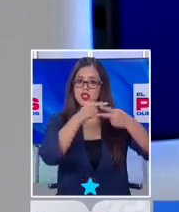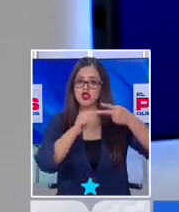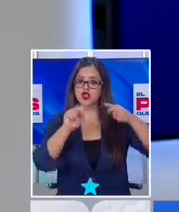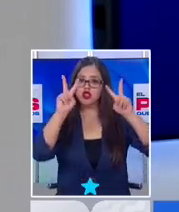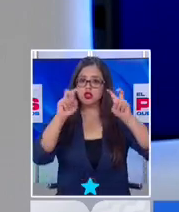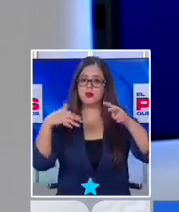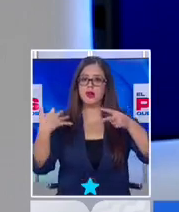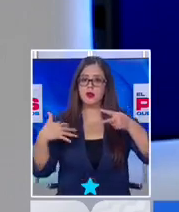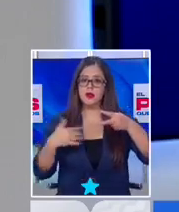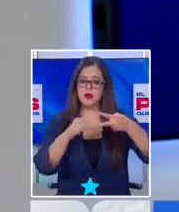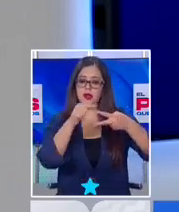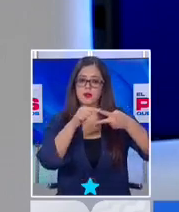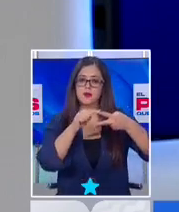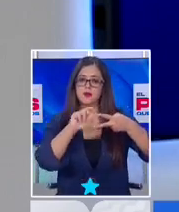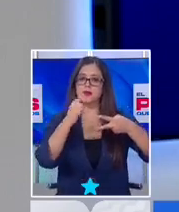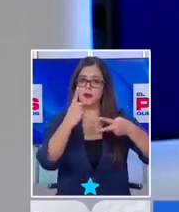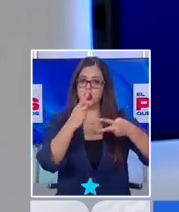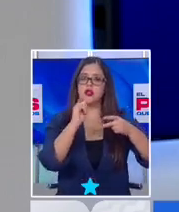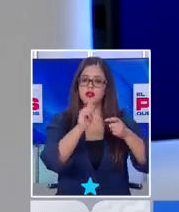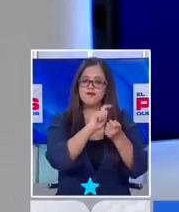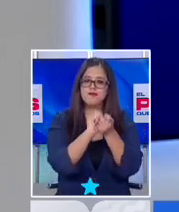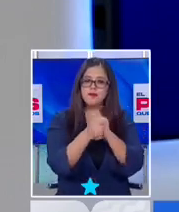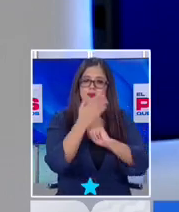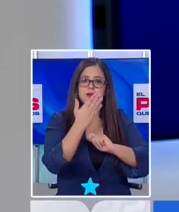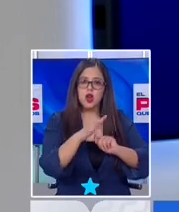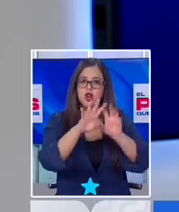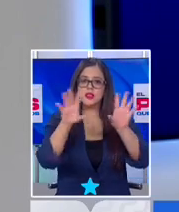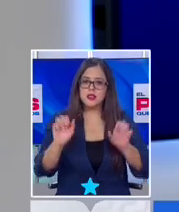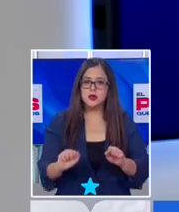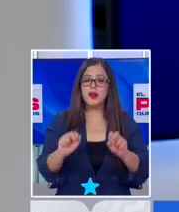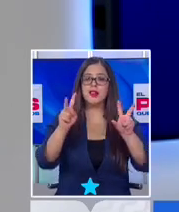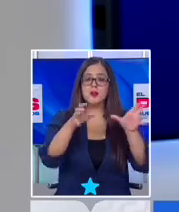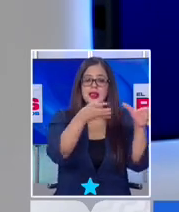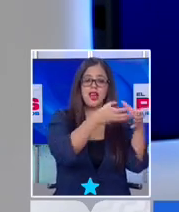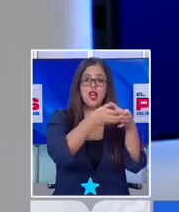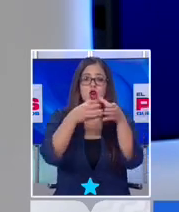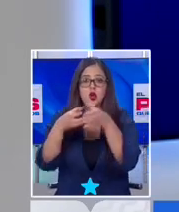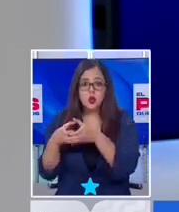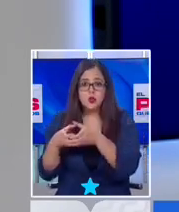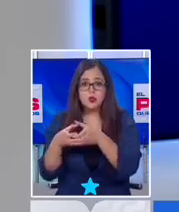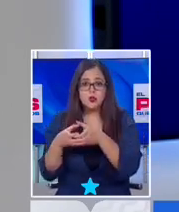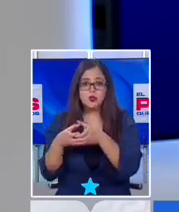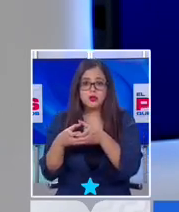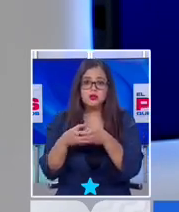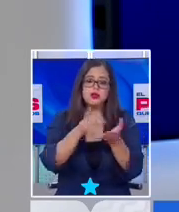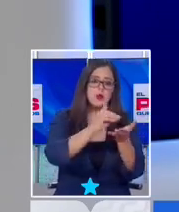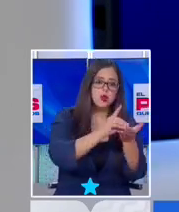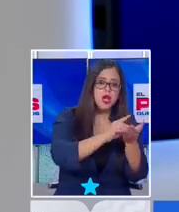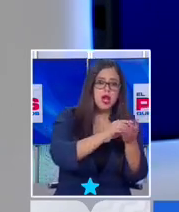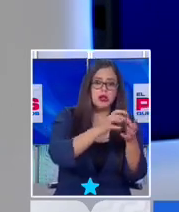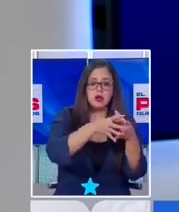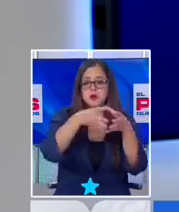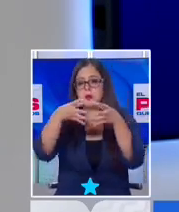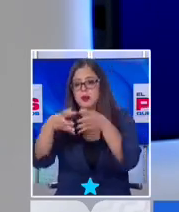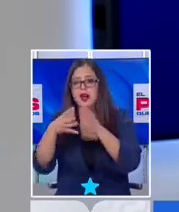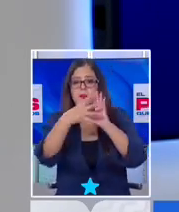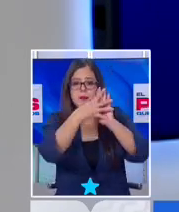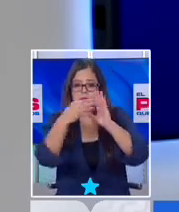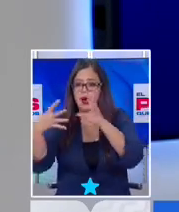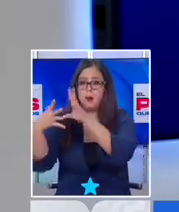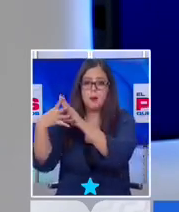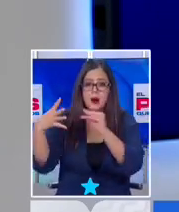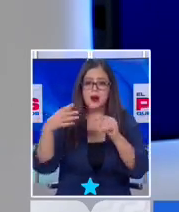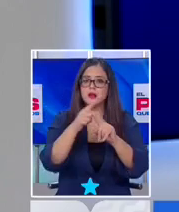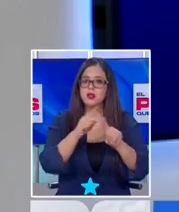efectivamente hay que ir mejorando el sistema nosotros creemos que el bicameralismo asimétrico que en el fondo no funcionan como cámaras espejo cierto sino que